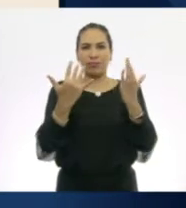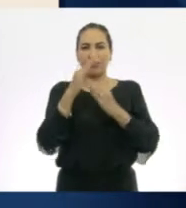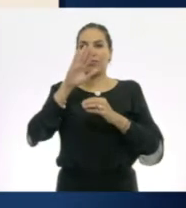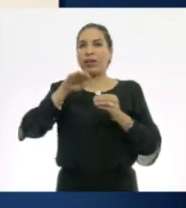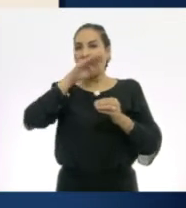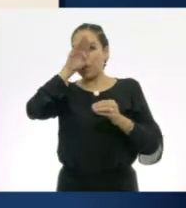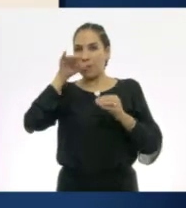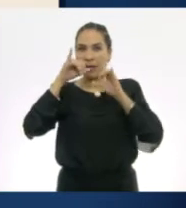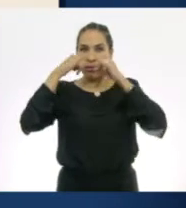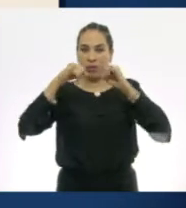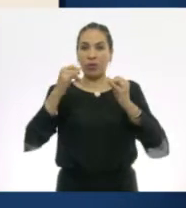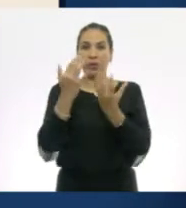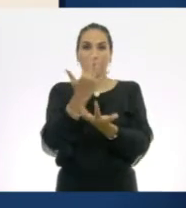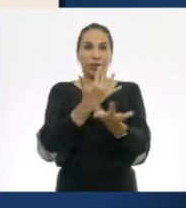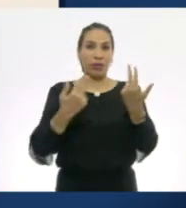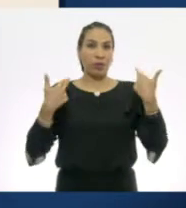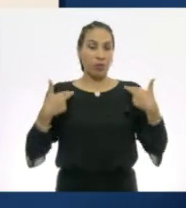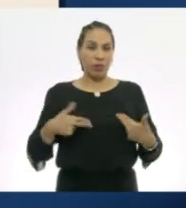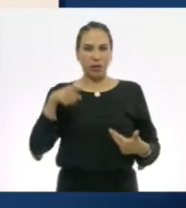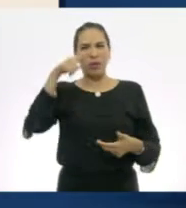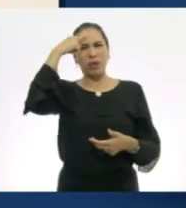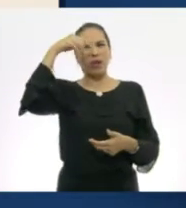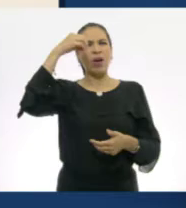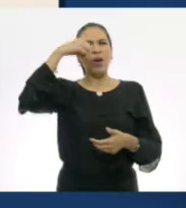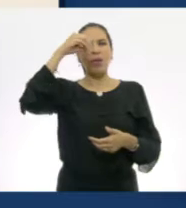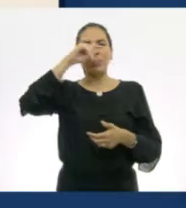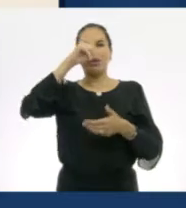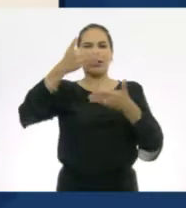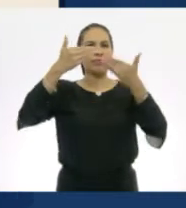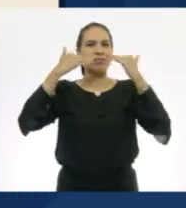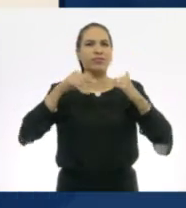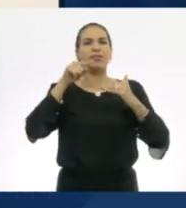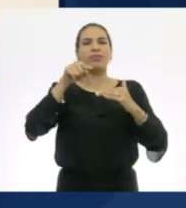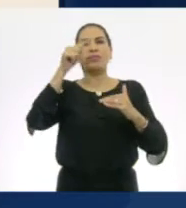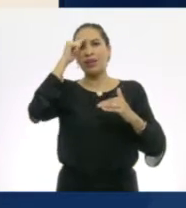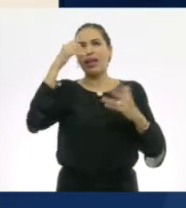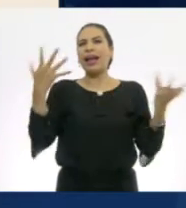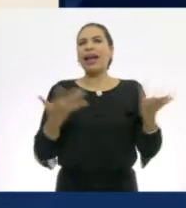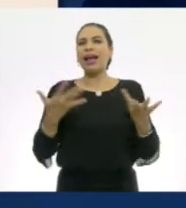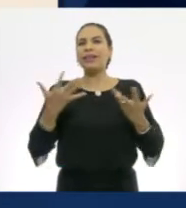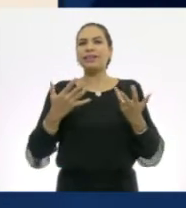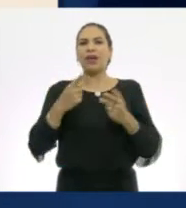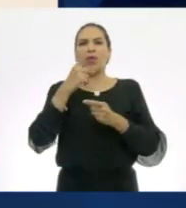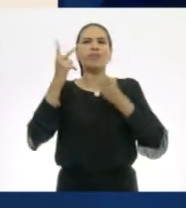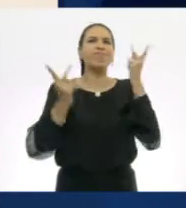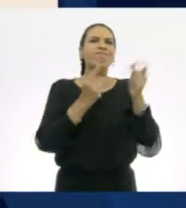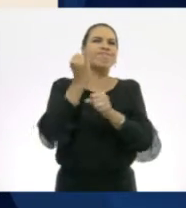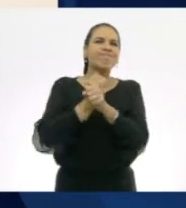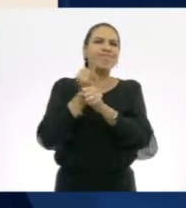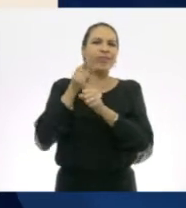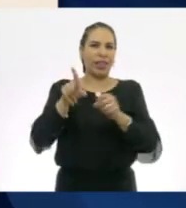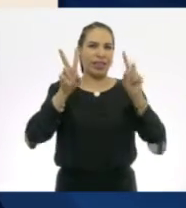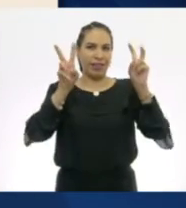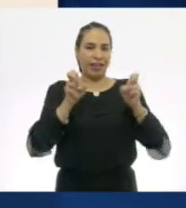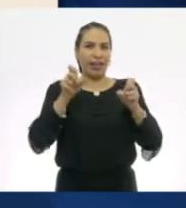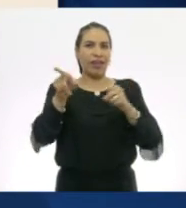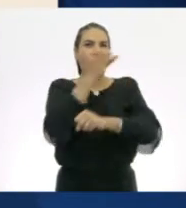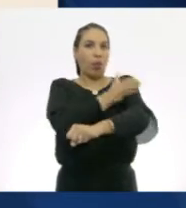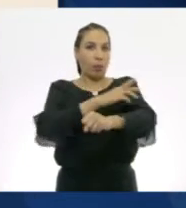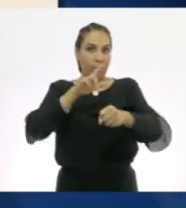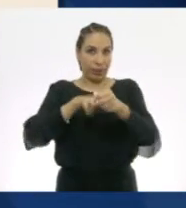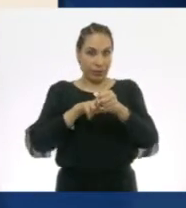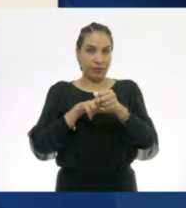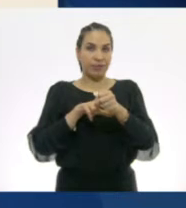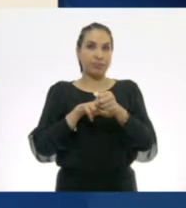¿Qué opinas? Debajo te proponen que realices una encuesta sobre este tema con tus